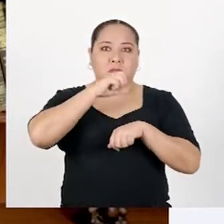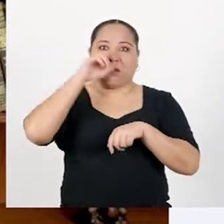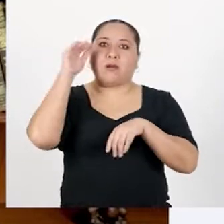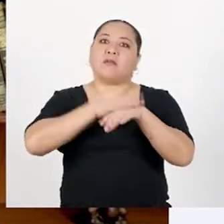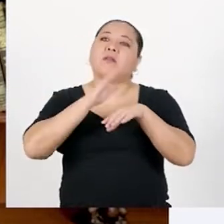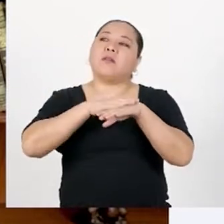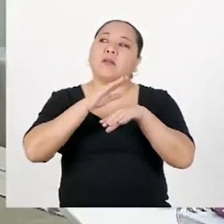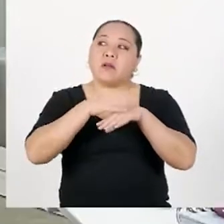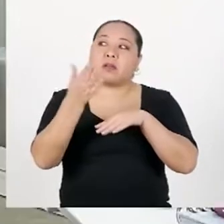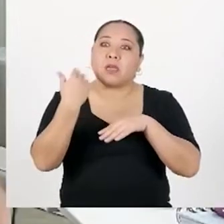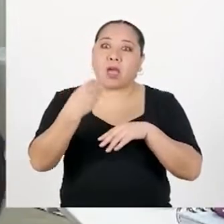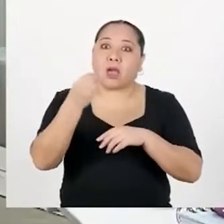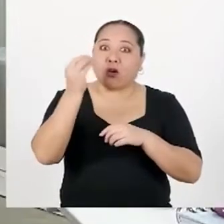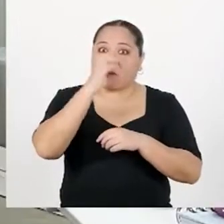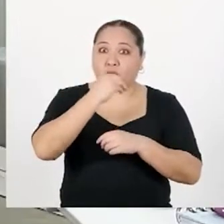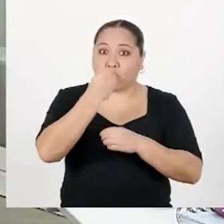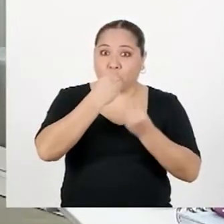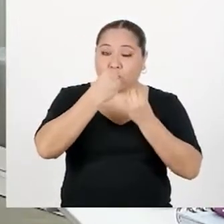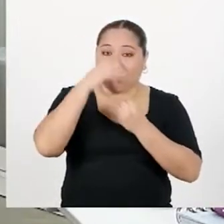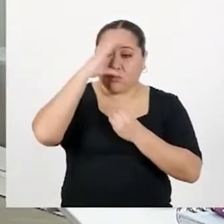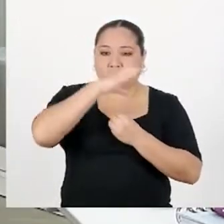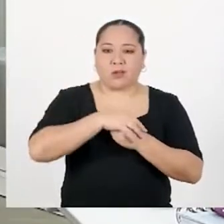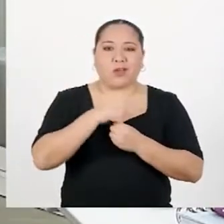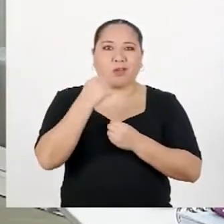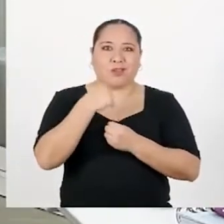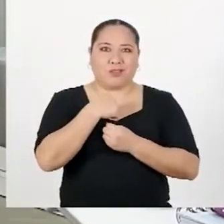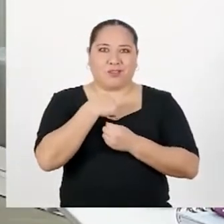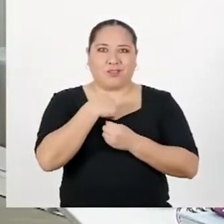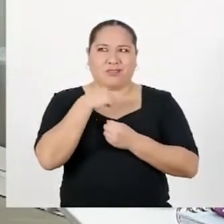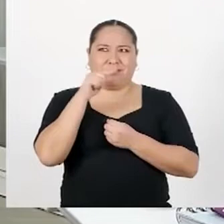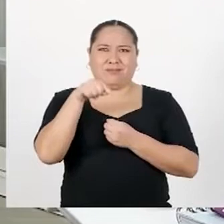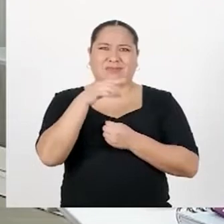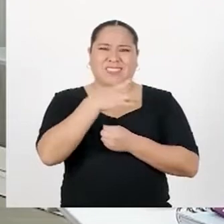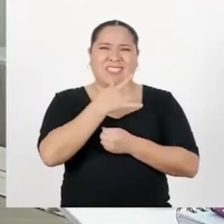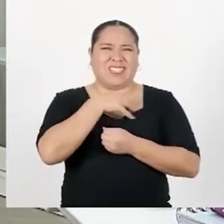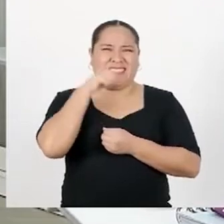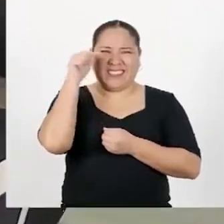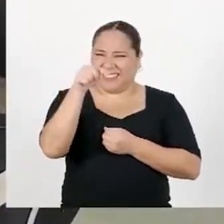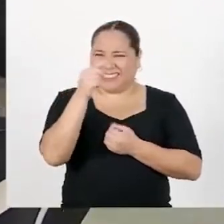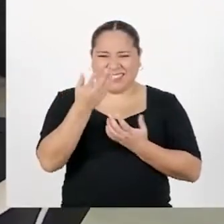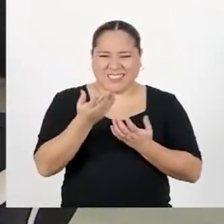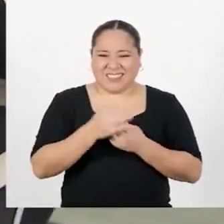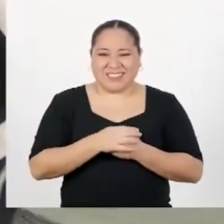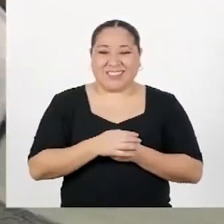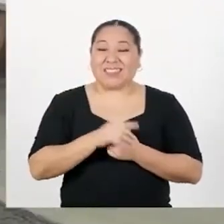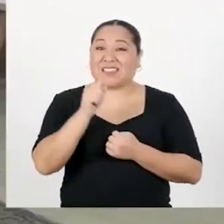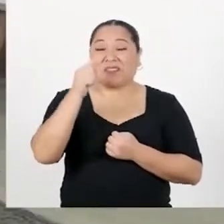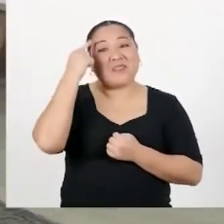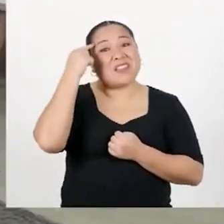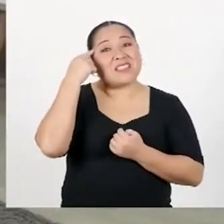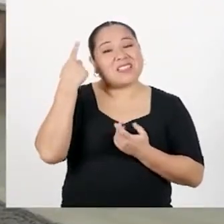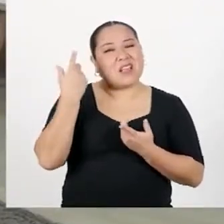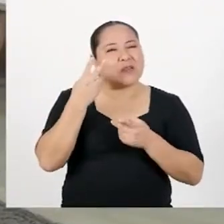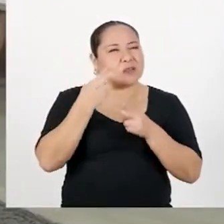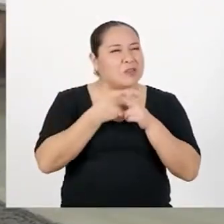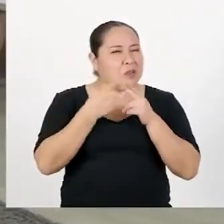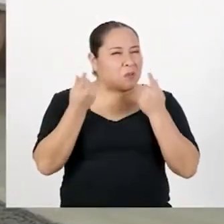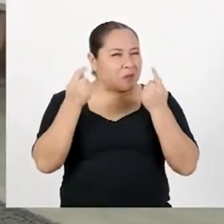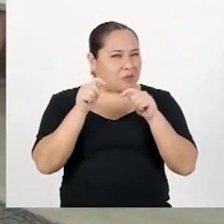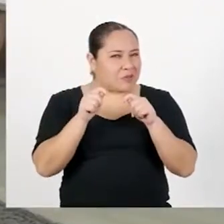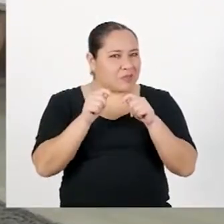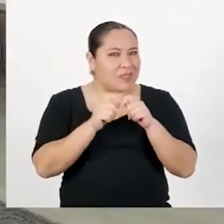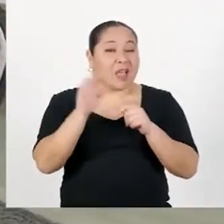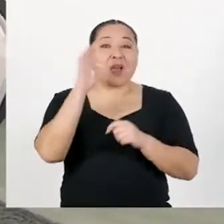buscar alimento. Ay, y yo acabo de recibir ese aviso. ¿Les parece si hacemos una